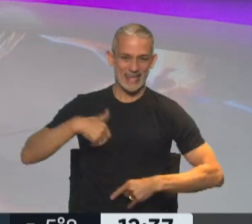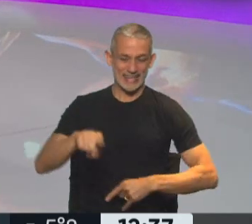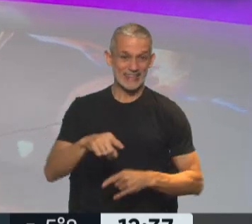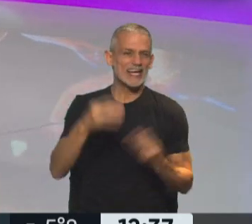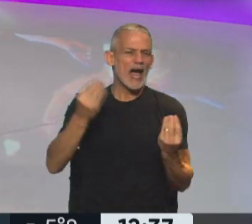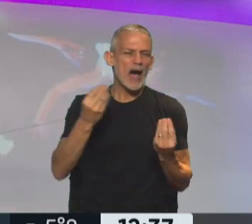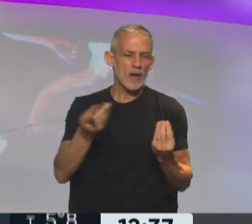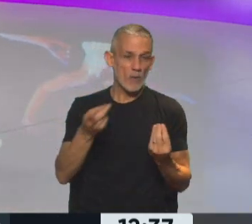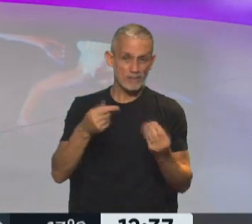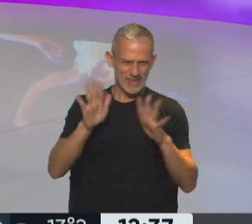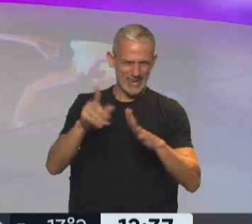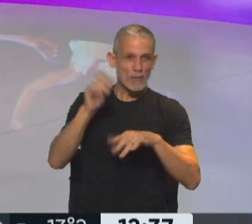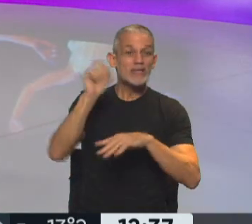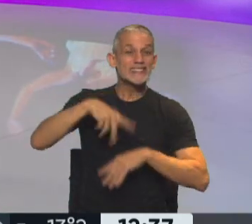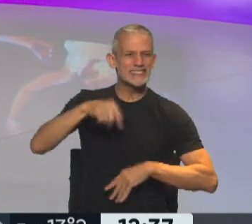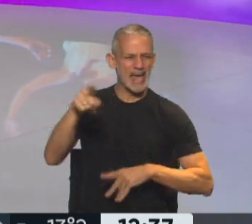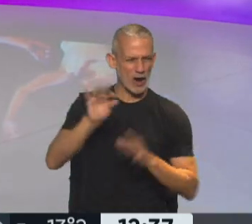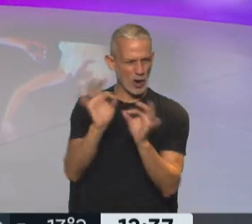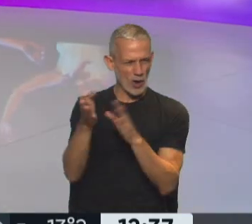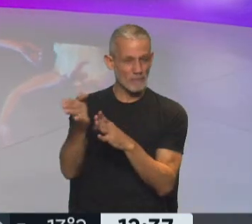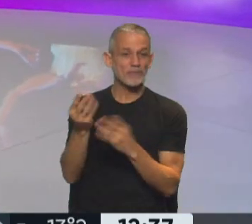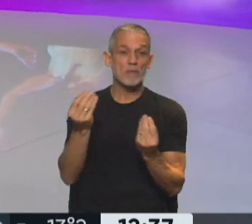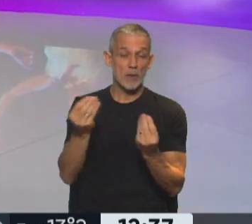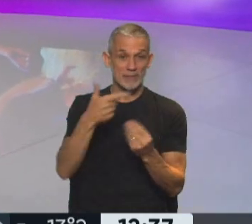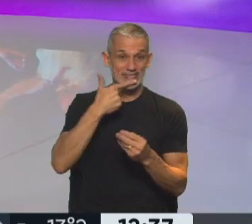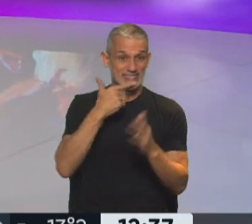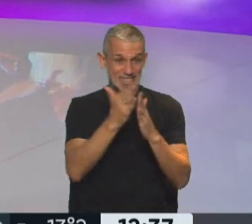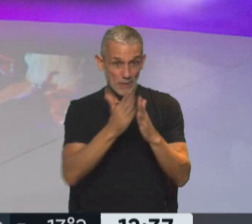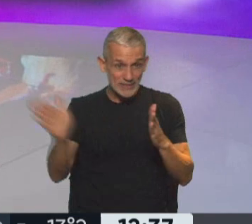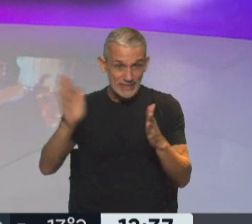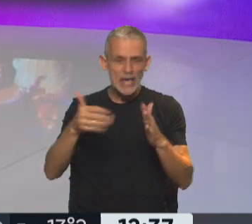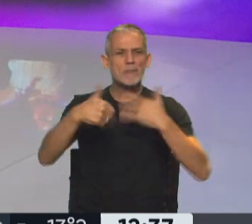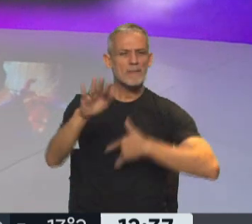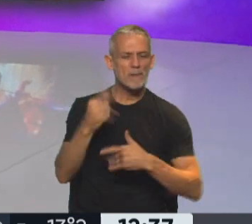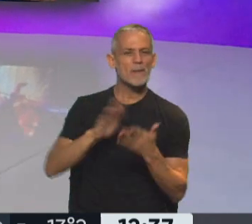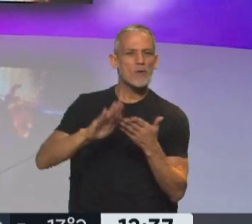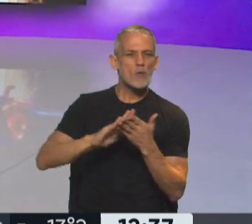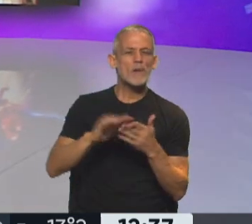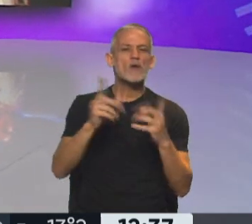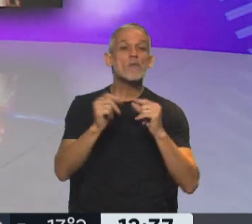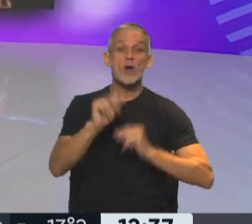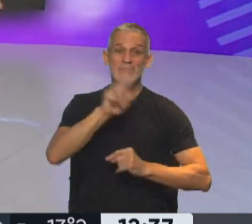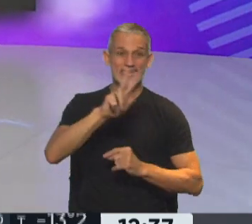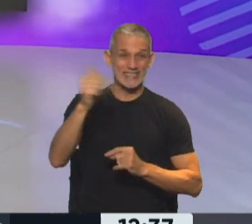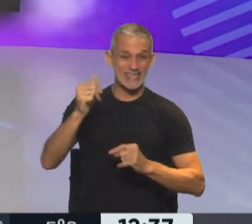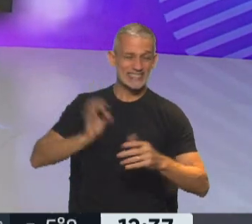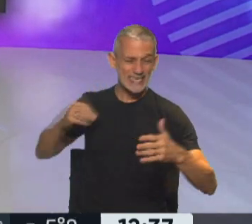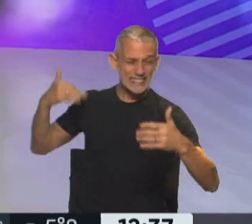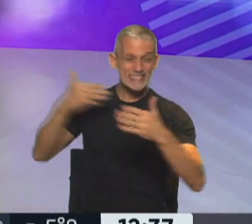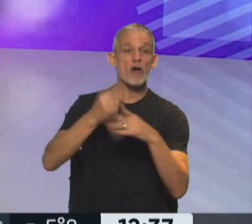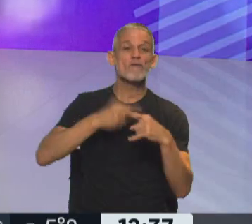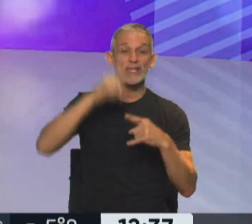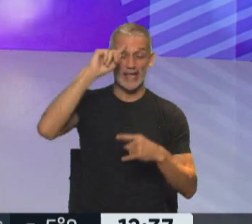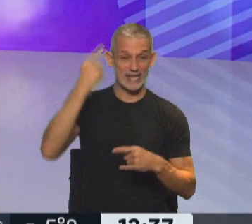nos vamos también a quedar en el Chaco ahora, porque a partir de septiembre se viene una nueva edición, la 36 de la Fiesta Nacional